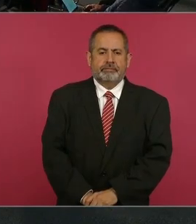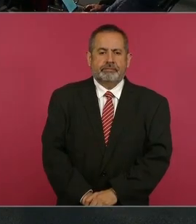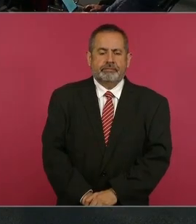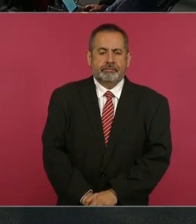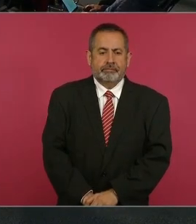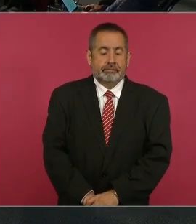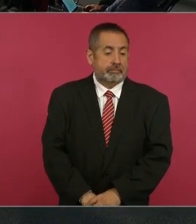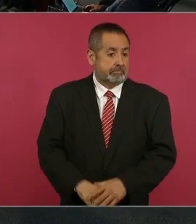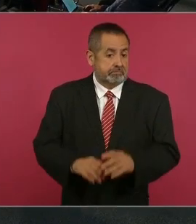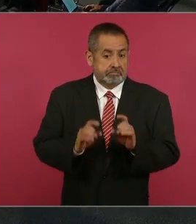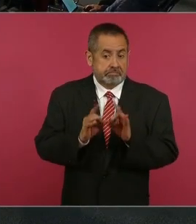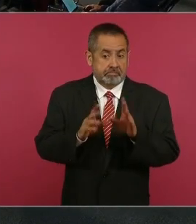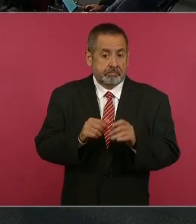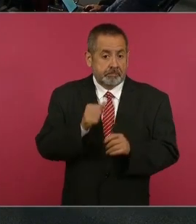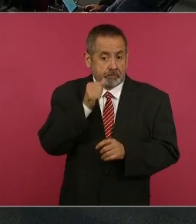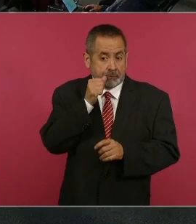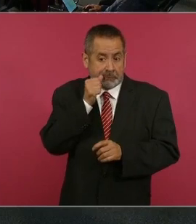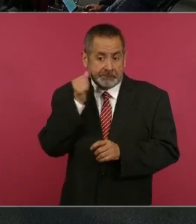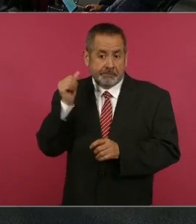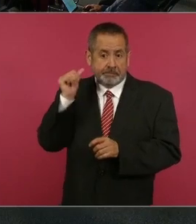Pues ayer